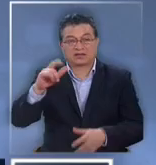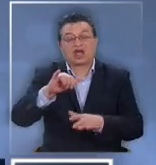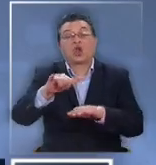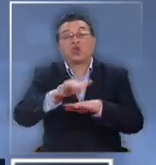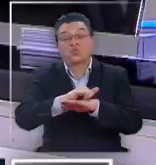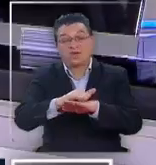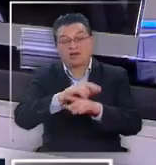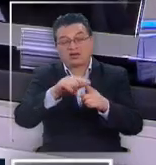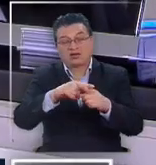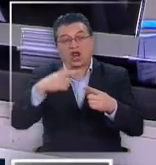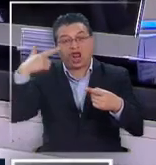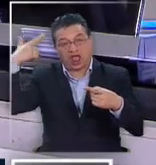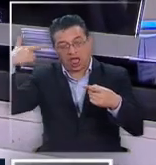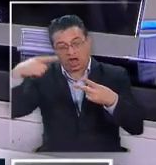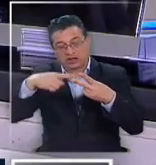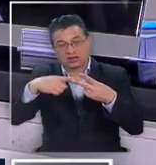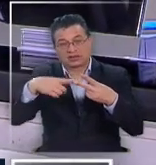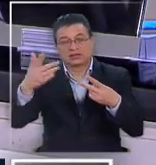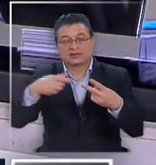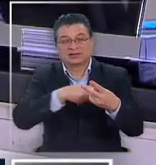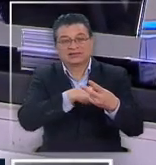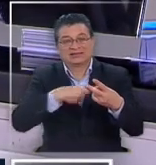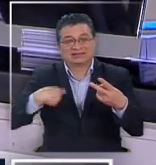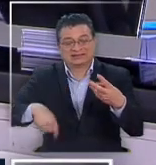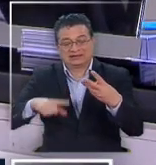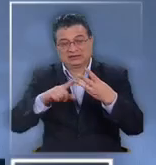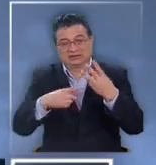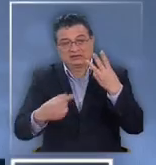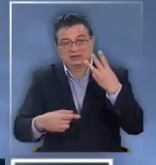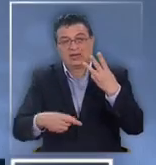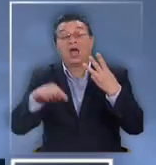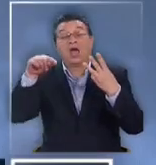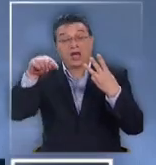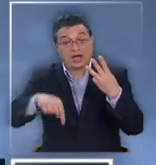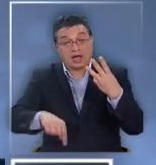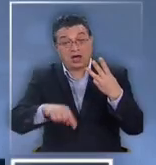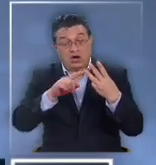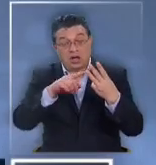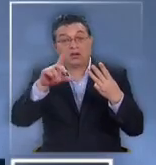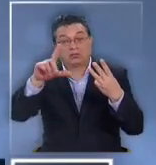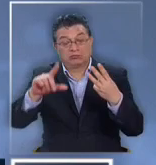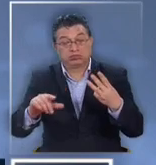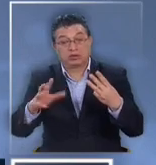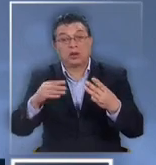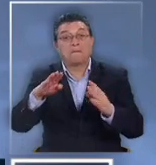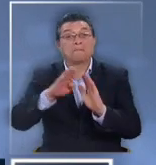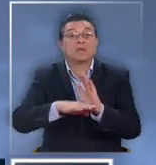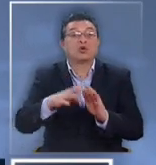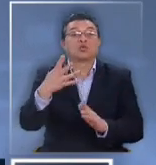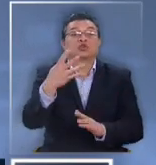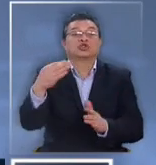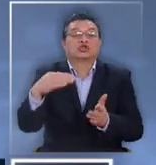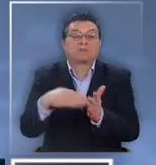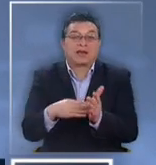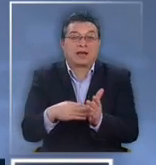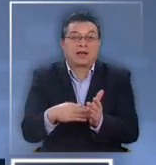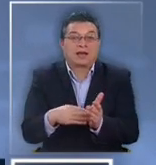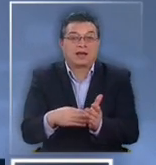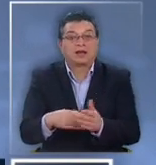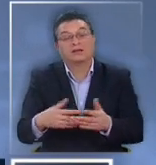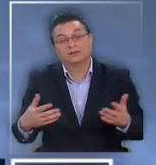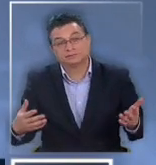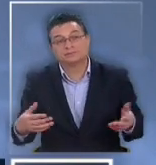de de londres y de shanghai y hoy día ya bajaron a menos de 400.000 entonces